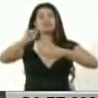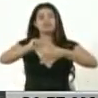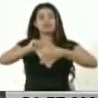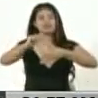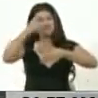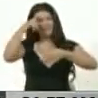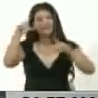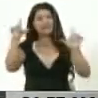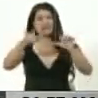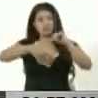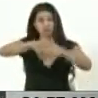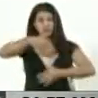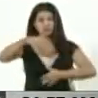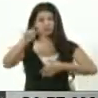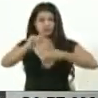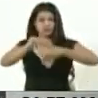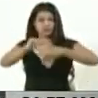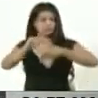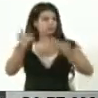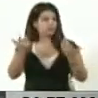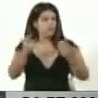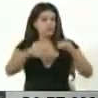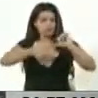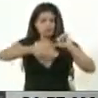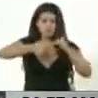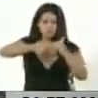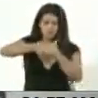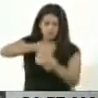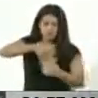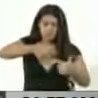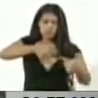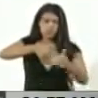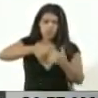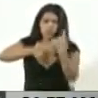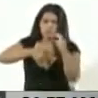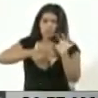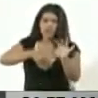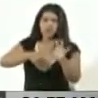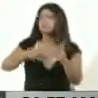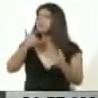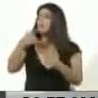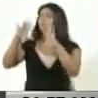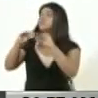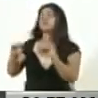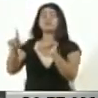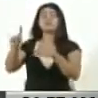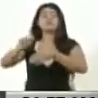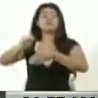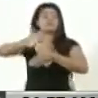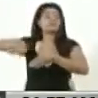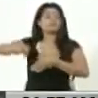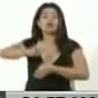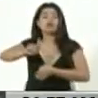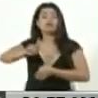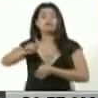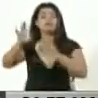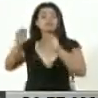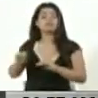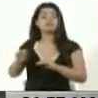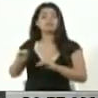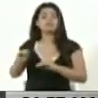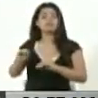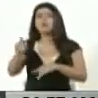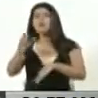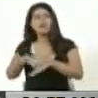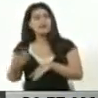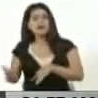en países de la región, simplemente porque no comulga con los intereses políticos del gobierno de turno. Allí no ha habido ningún ataque